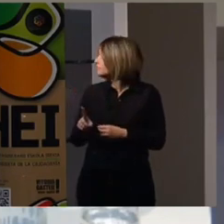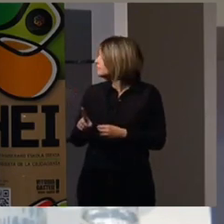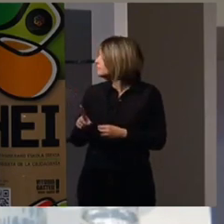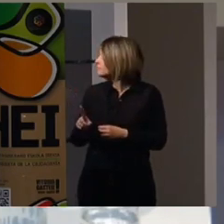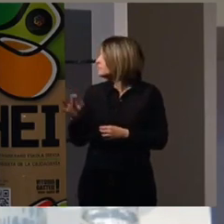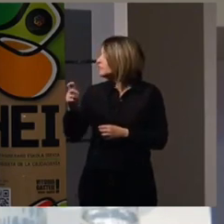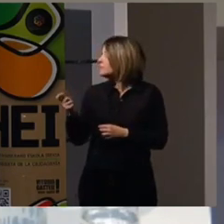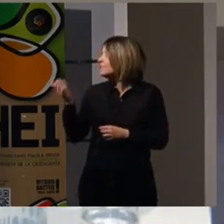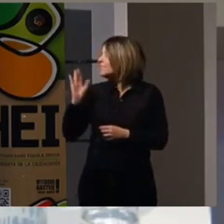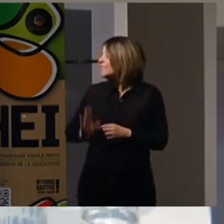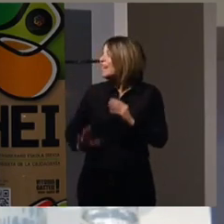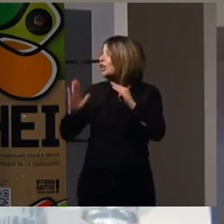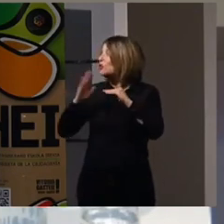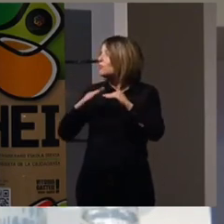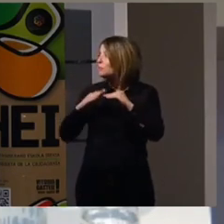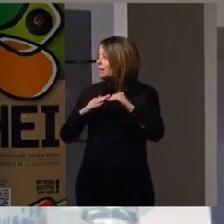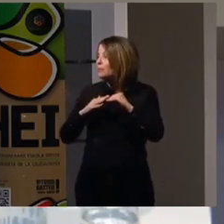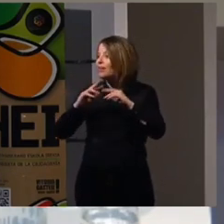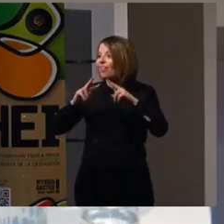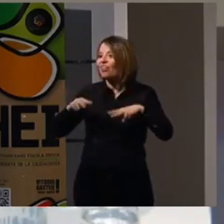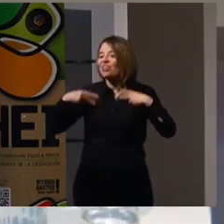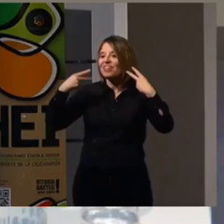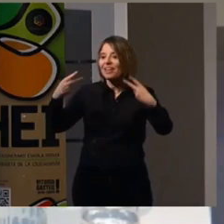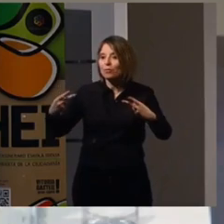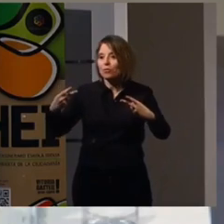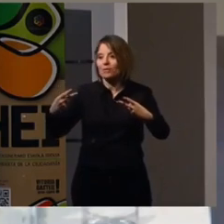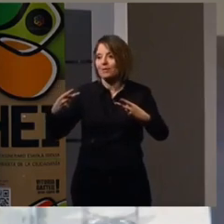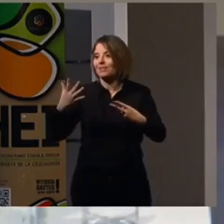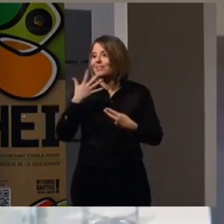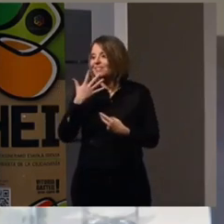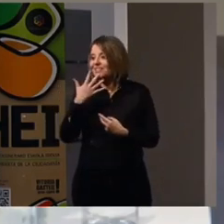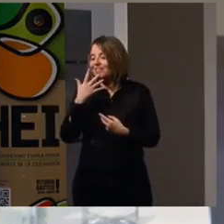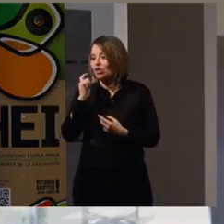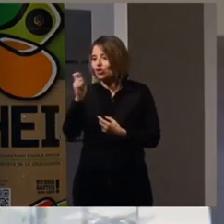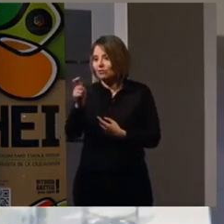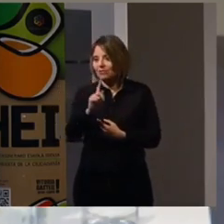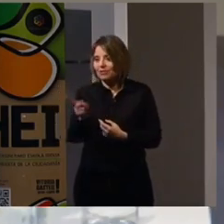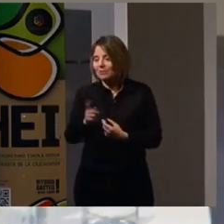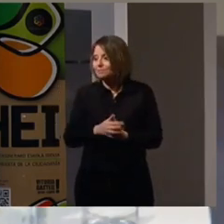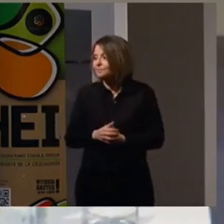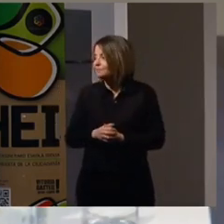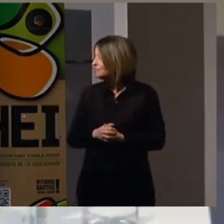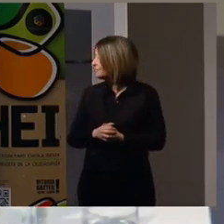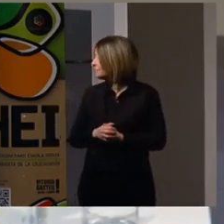incluso pagarle el salario mínimo interprofesional y devolver lo que no le correspondía.